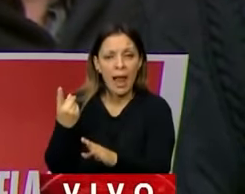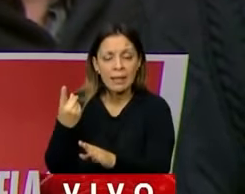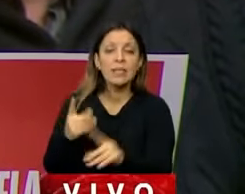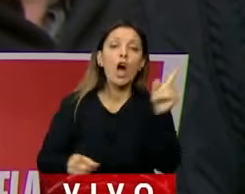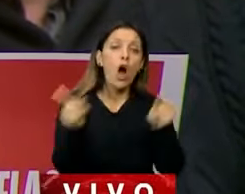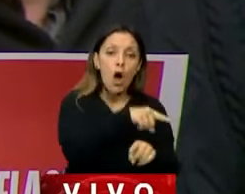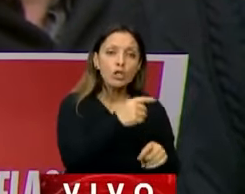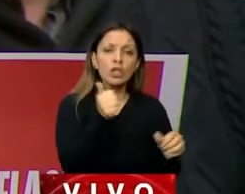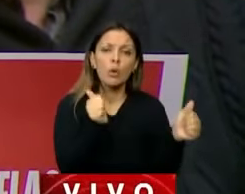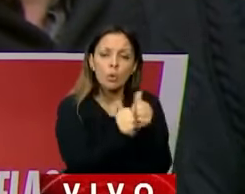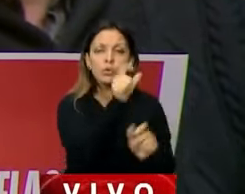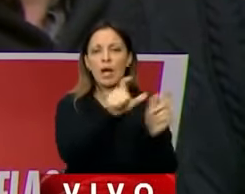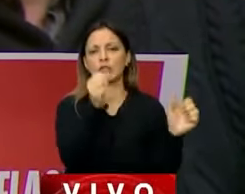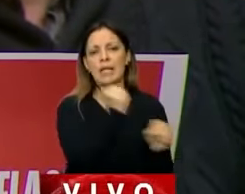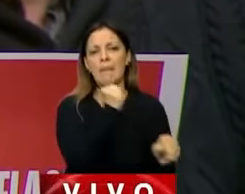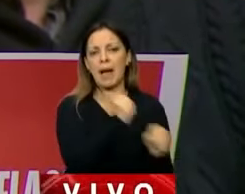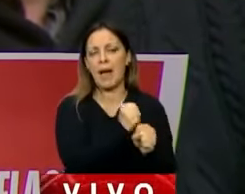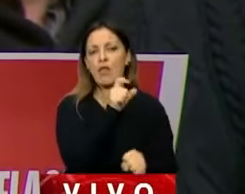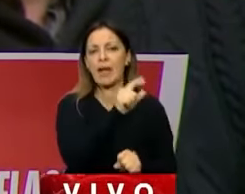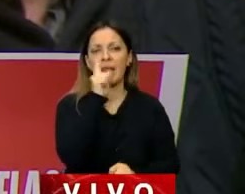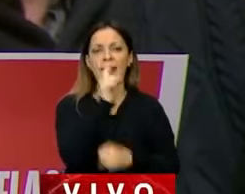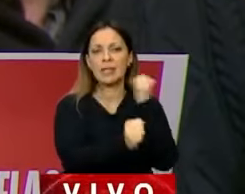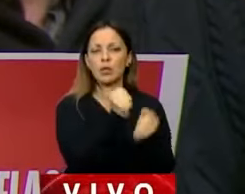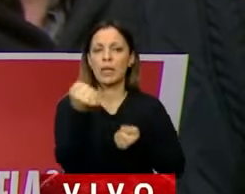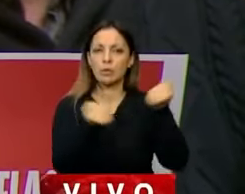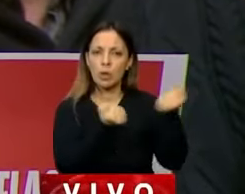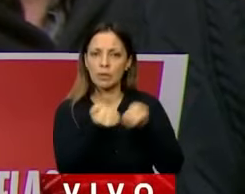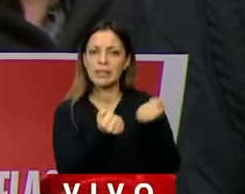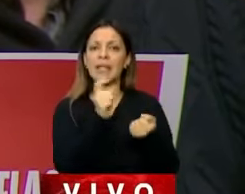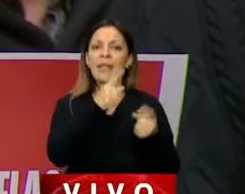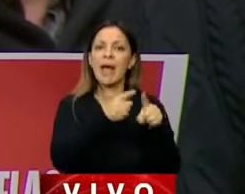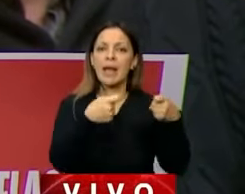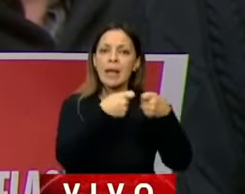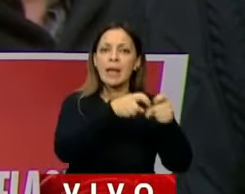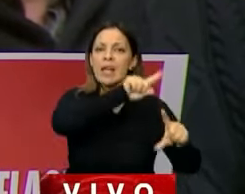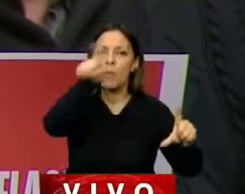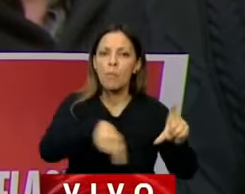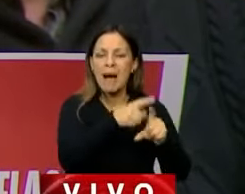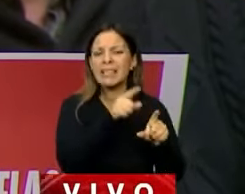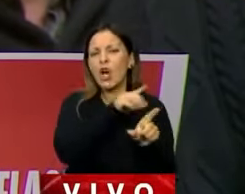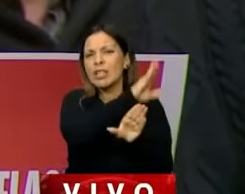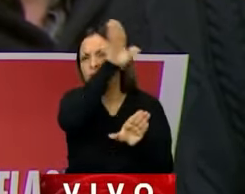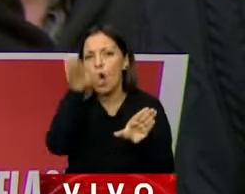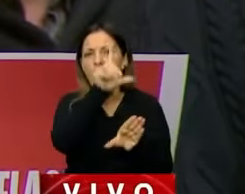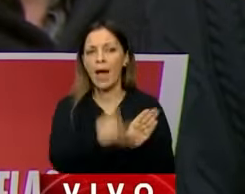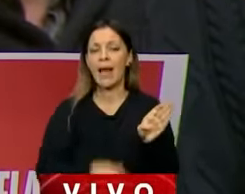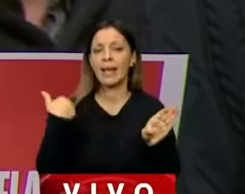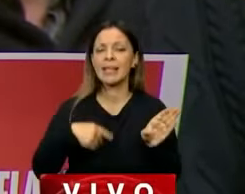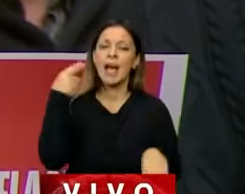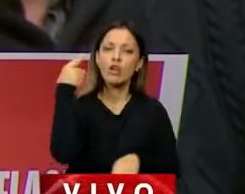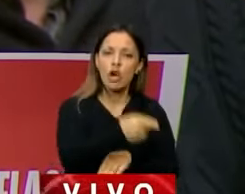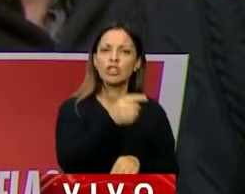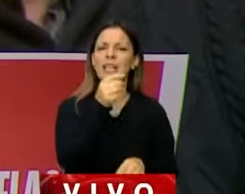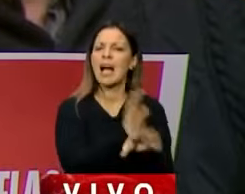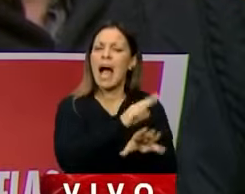luchamos al lado de los trabajadores, de las industrias automotrices, del neumático y de cada rincón de este país enfrentando la